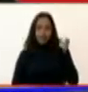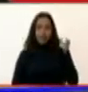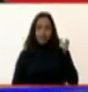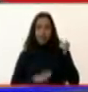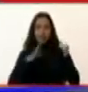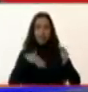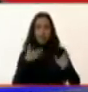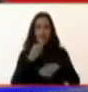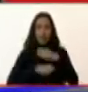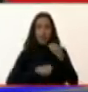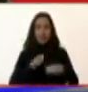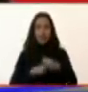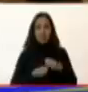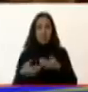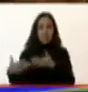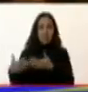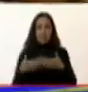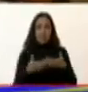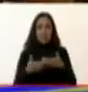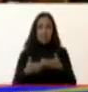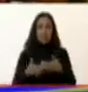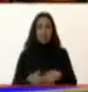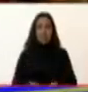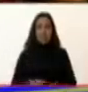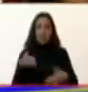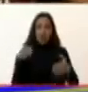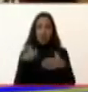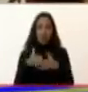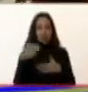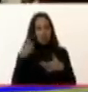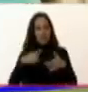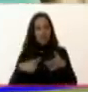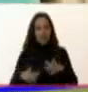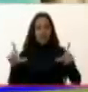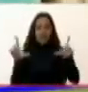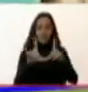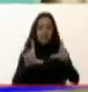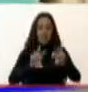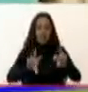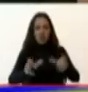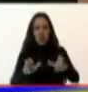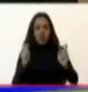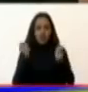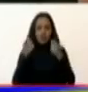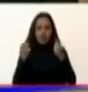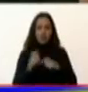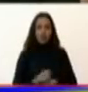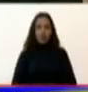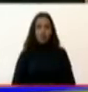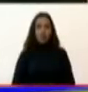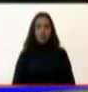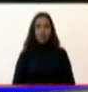llevar a cabo la guerrilla contra los medios dominantes. Y esa